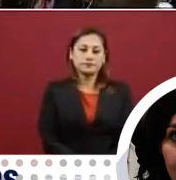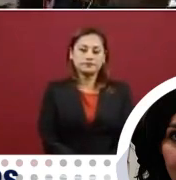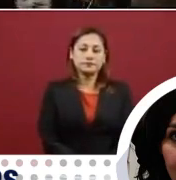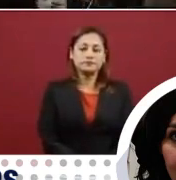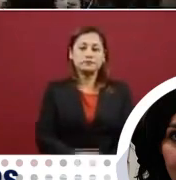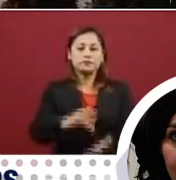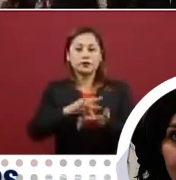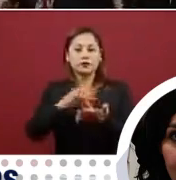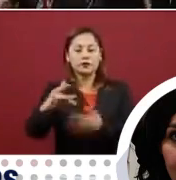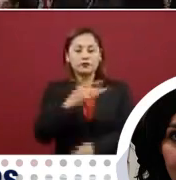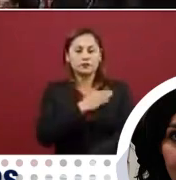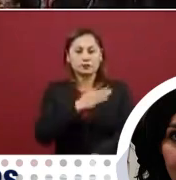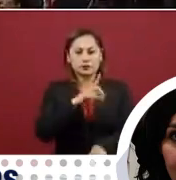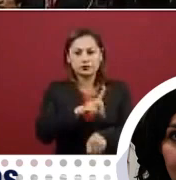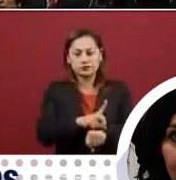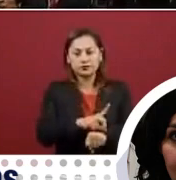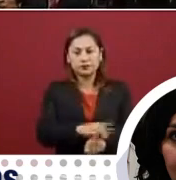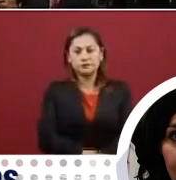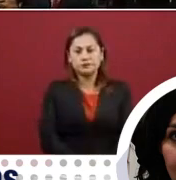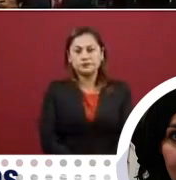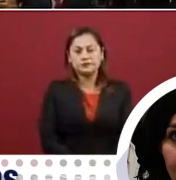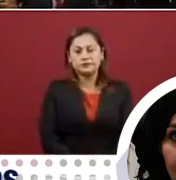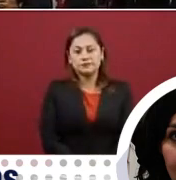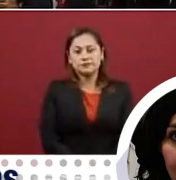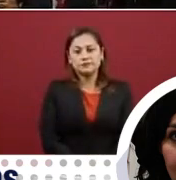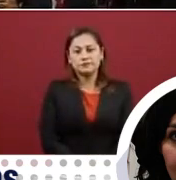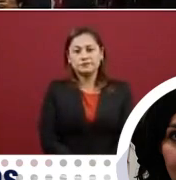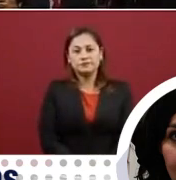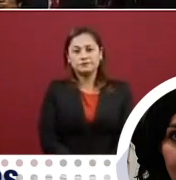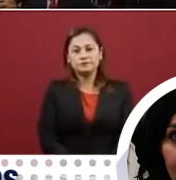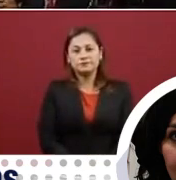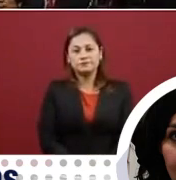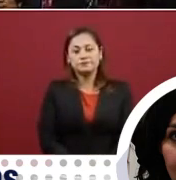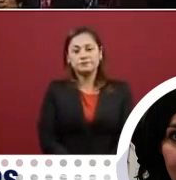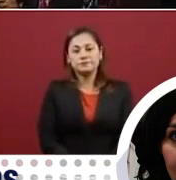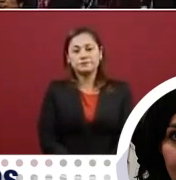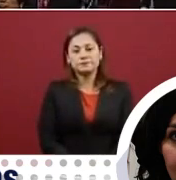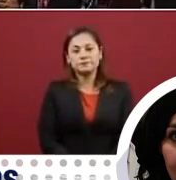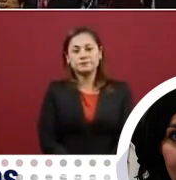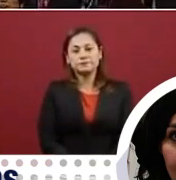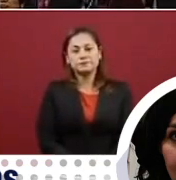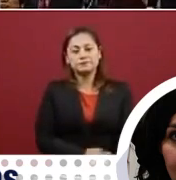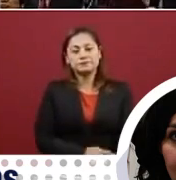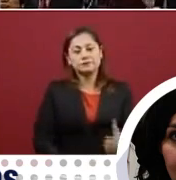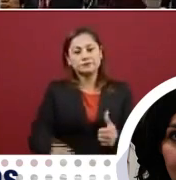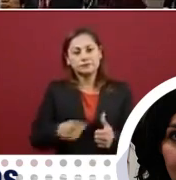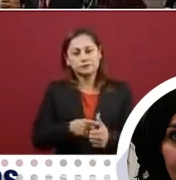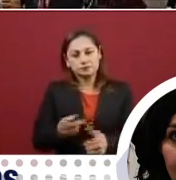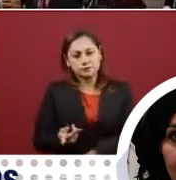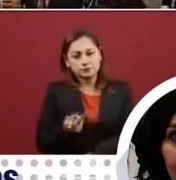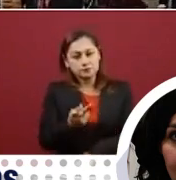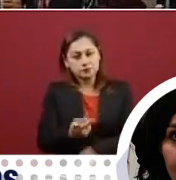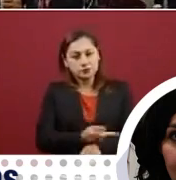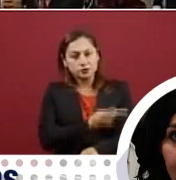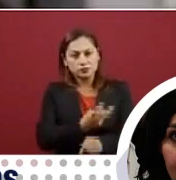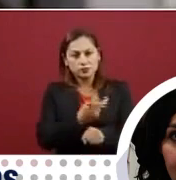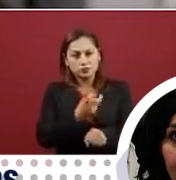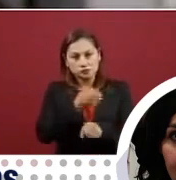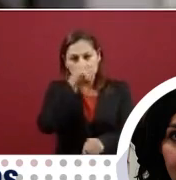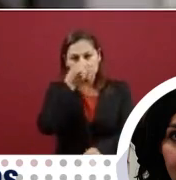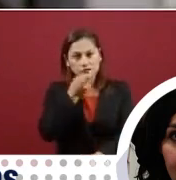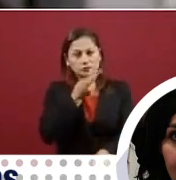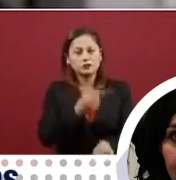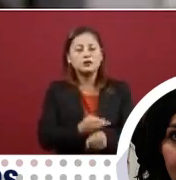haya justicia realmente para los periodistas? Aunque como dices, no queda claro exactamente, no está completa el programa de lo que van a hacer,